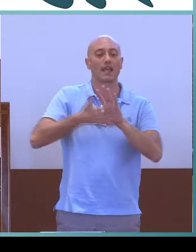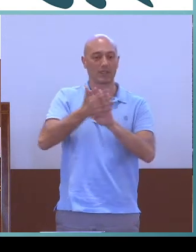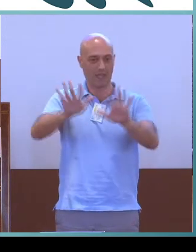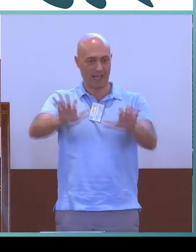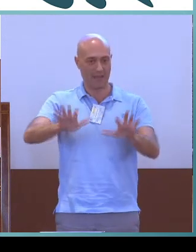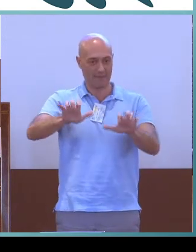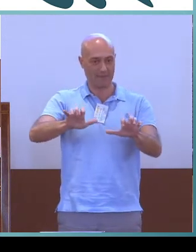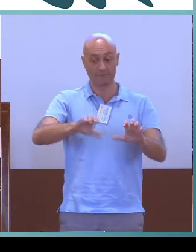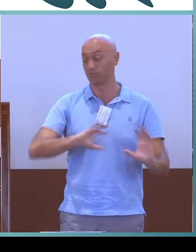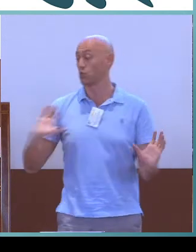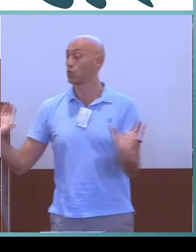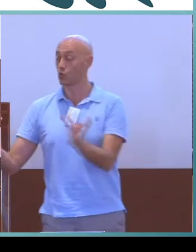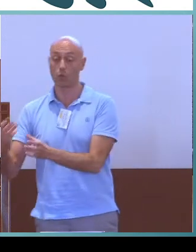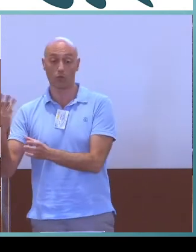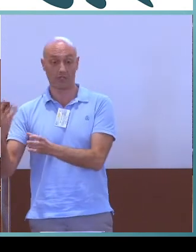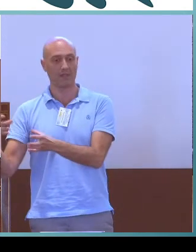ejemplo madre y hija.